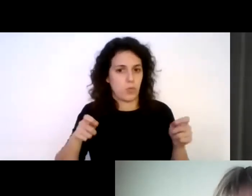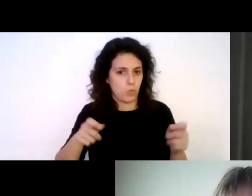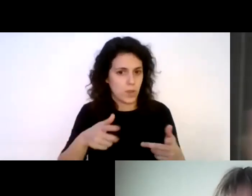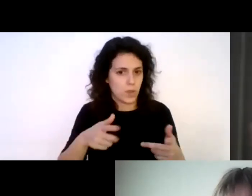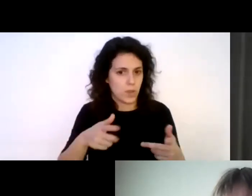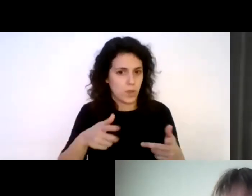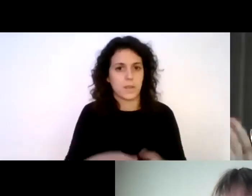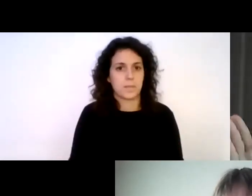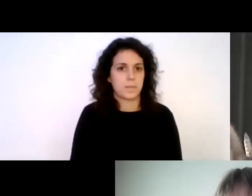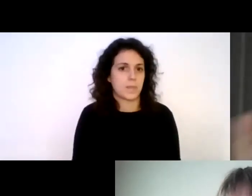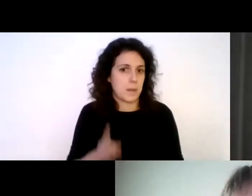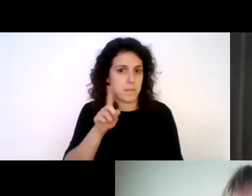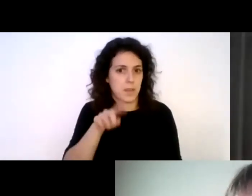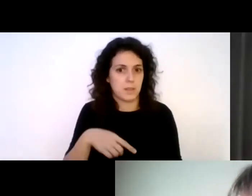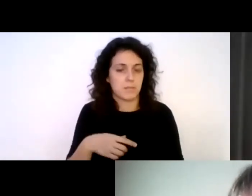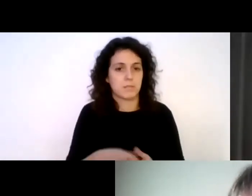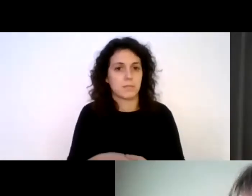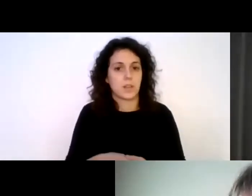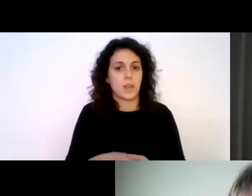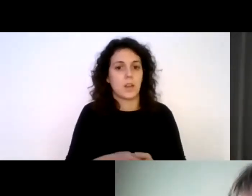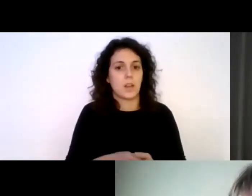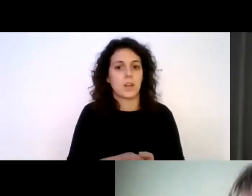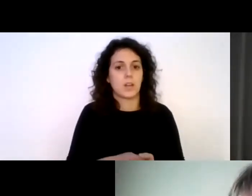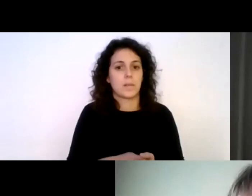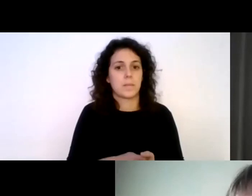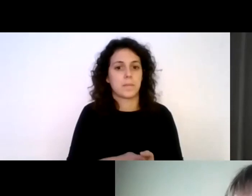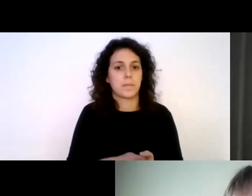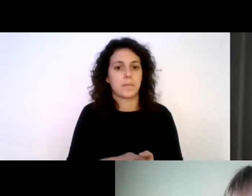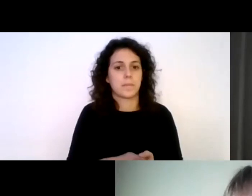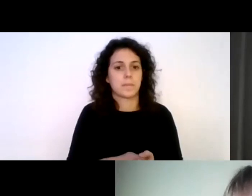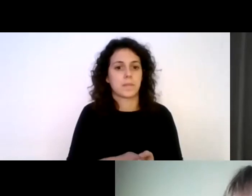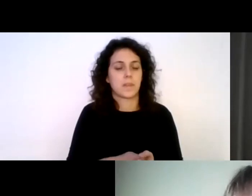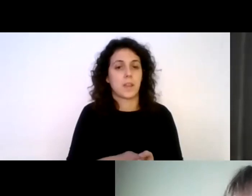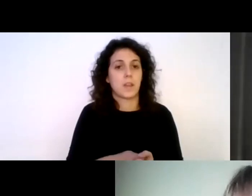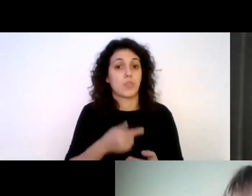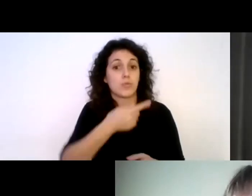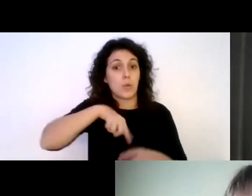Para finalizar, eso es lo que queremos hacer, lanzar un mensaje para abrir la mente.